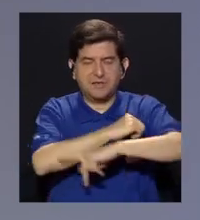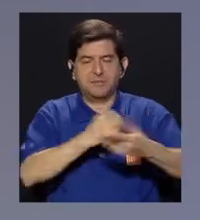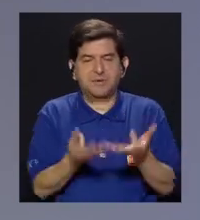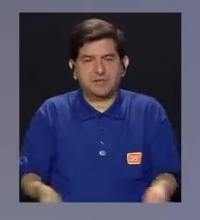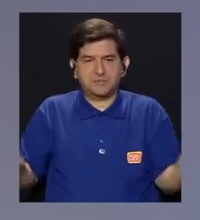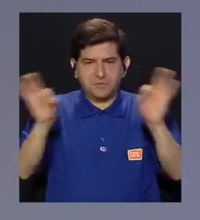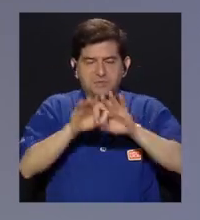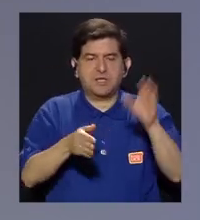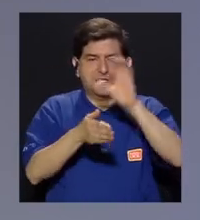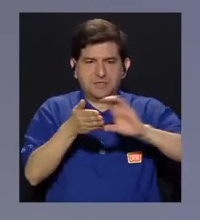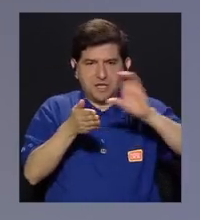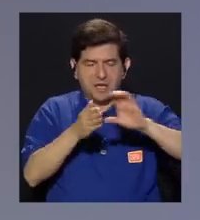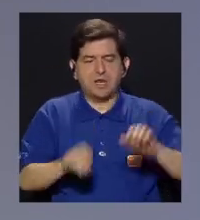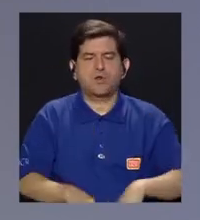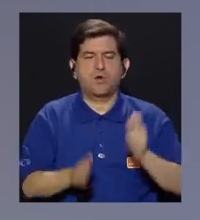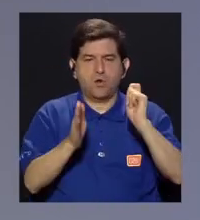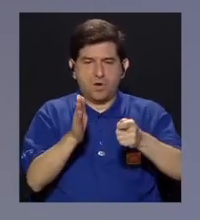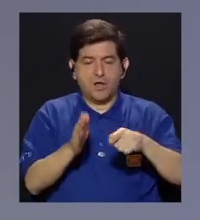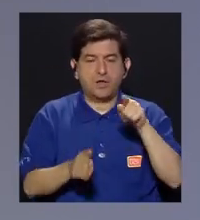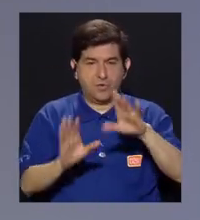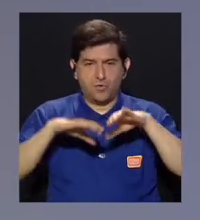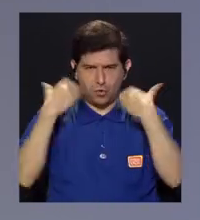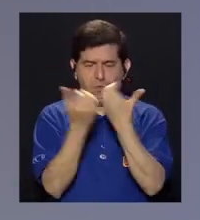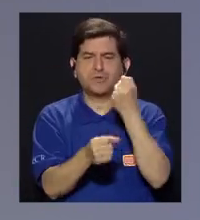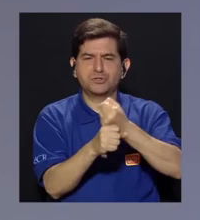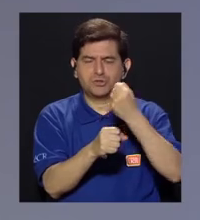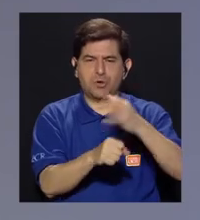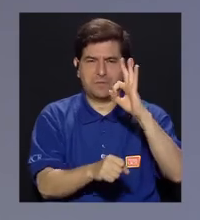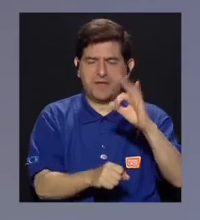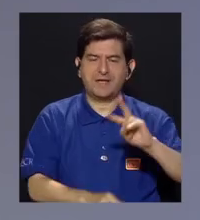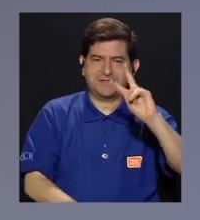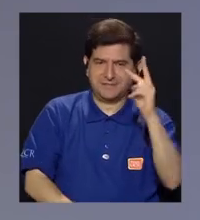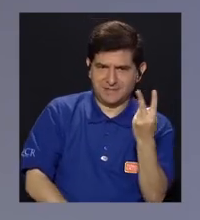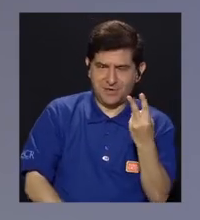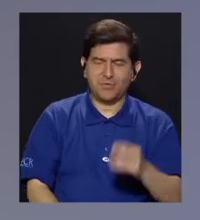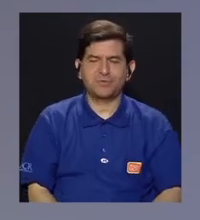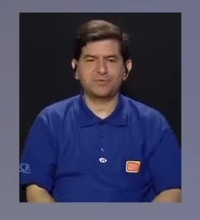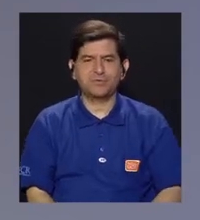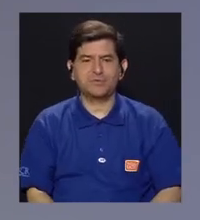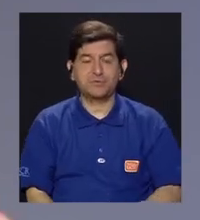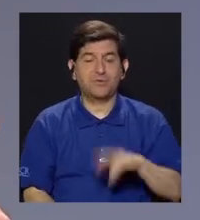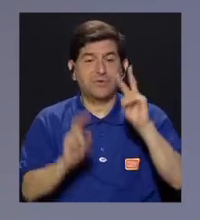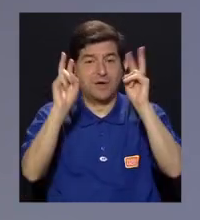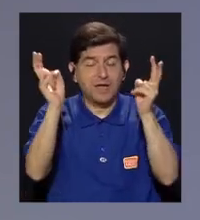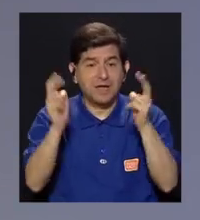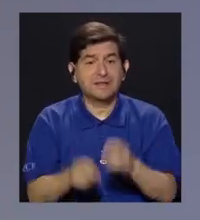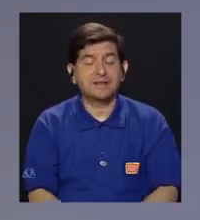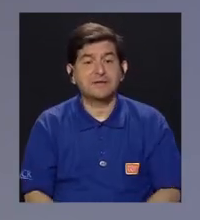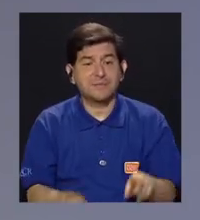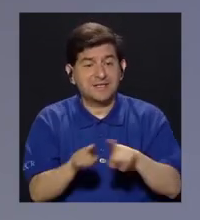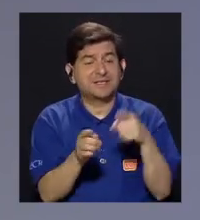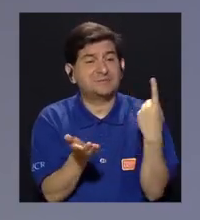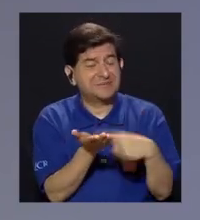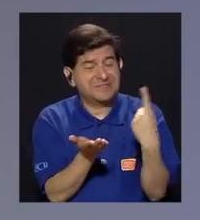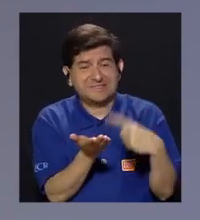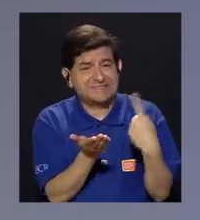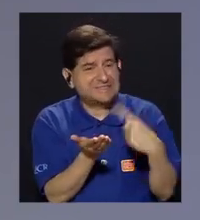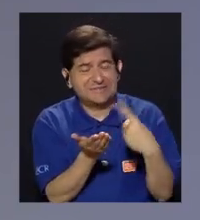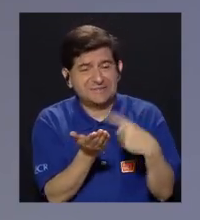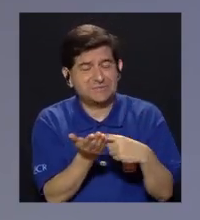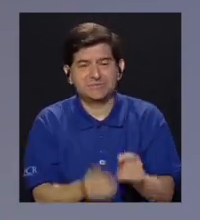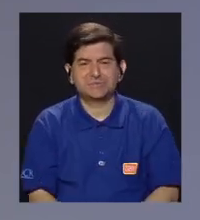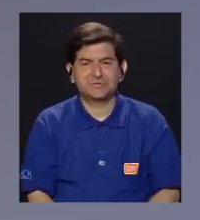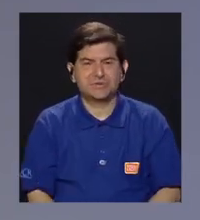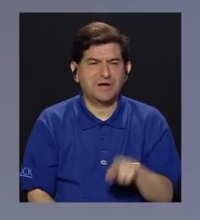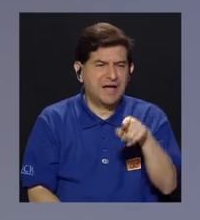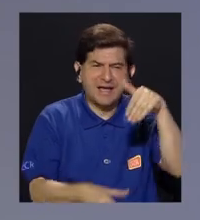fundamental en este país en el colegio de abogados en una comisión que creo que lo está haciendo muy bien segundo quisiera reconocer en este tema un debate muy controversial que